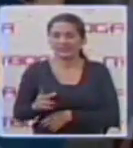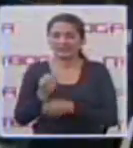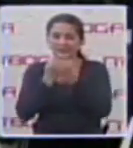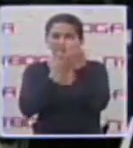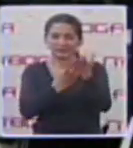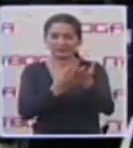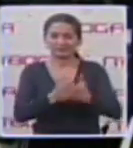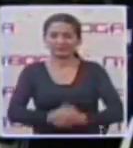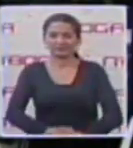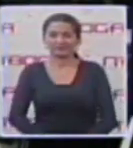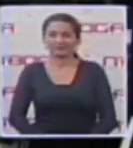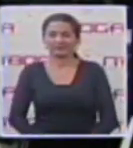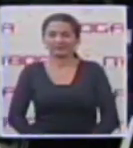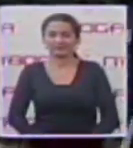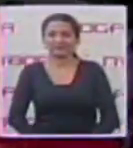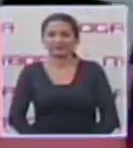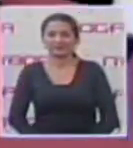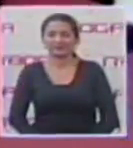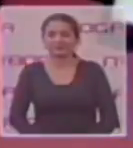continuación.